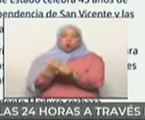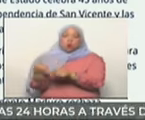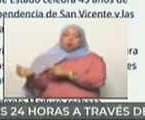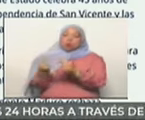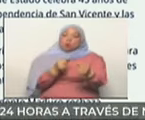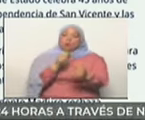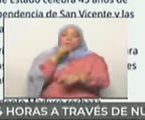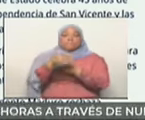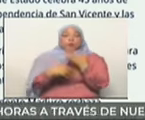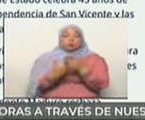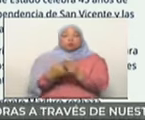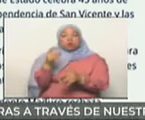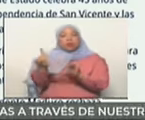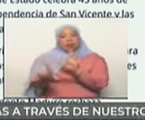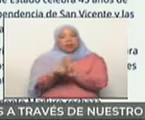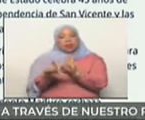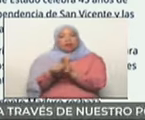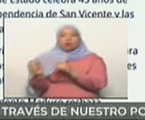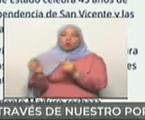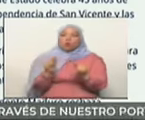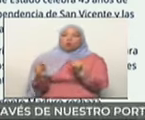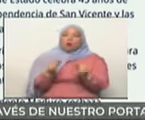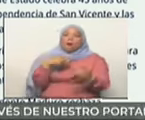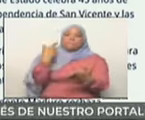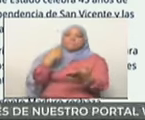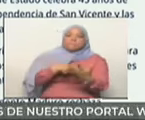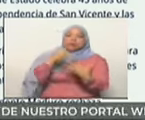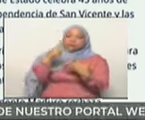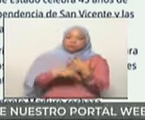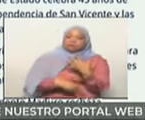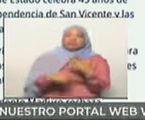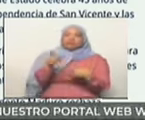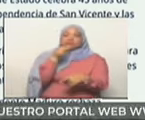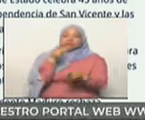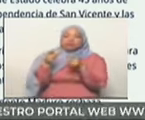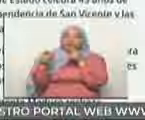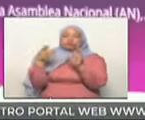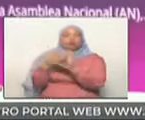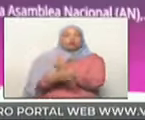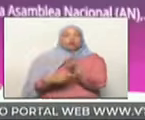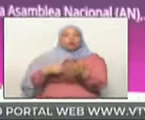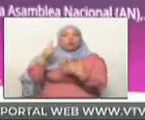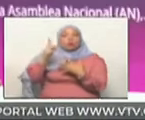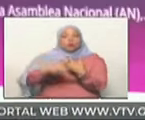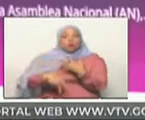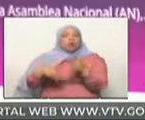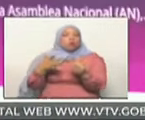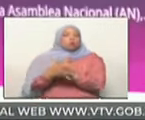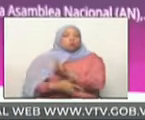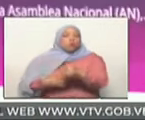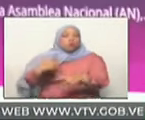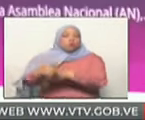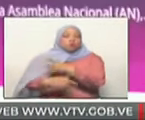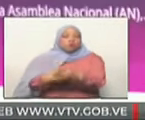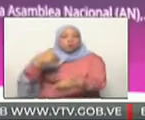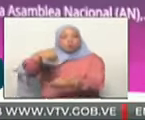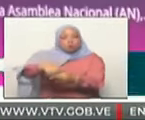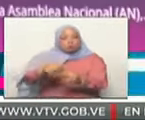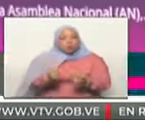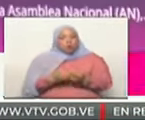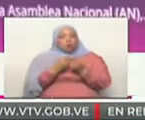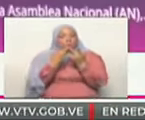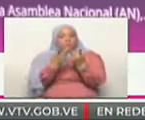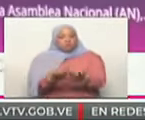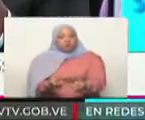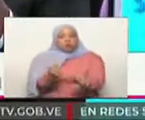consulta pública de las leyes electorales. Una vez más vamos a la consulta popular, presidente, para también blindar la voluntad del pueblo. Sí, creo